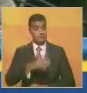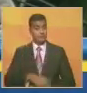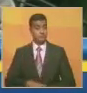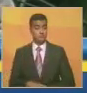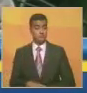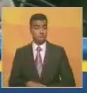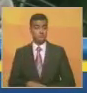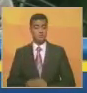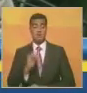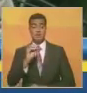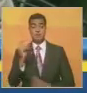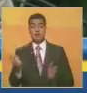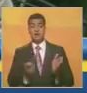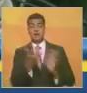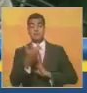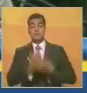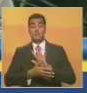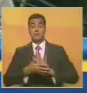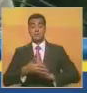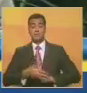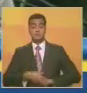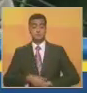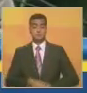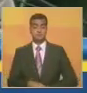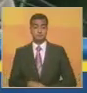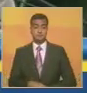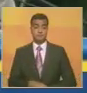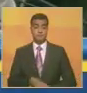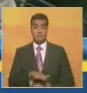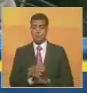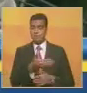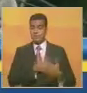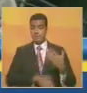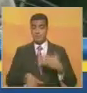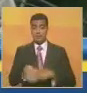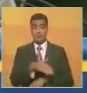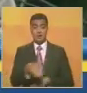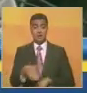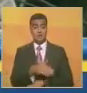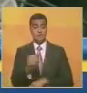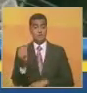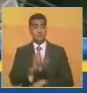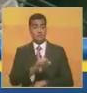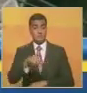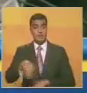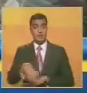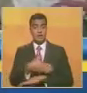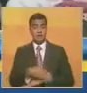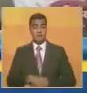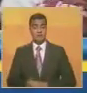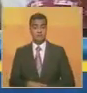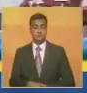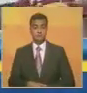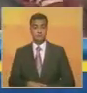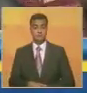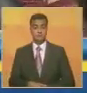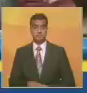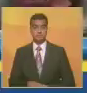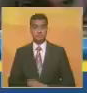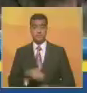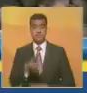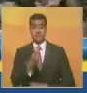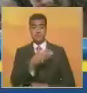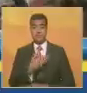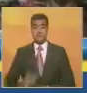y llamar a guarimba, porque saldríamos a la calle y los derrotaríamos en la calle también. Este viernes, el